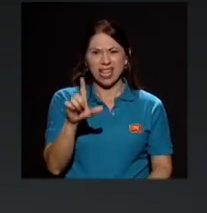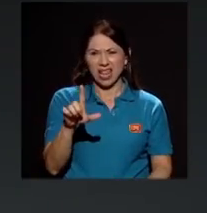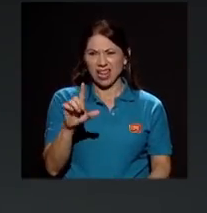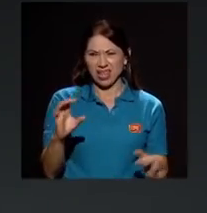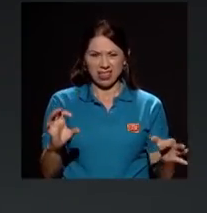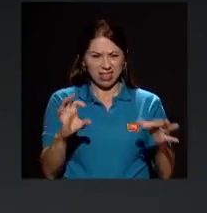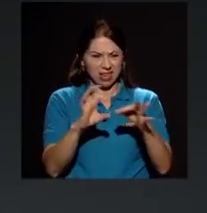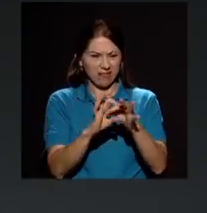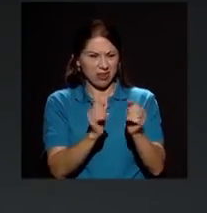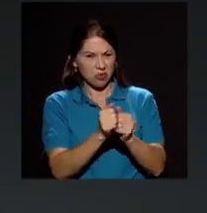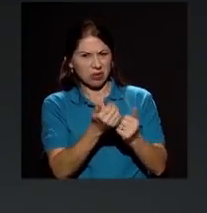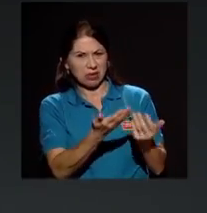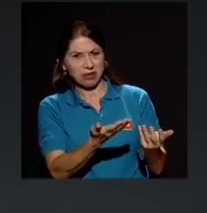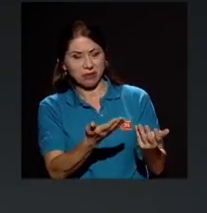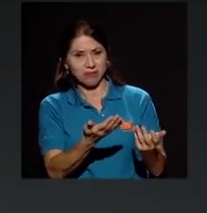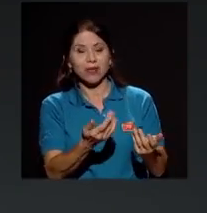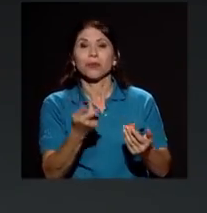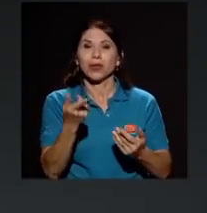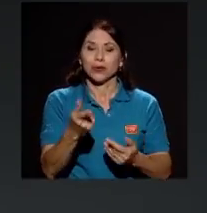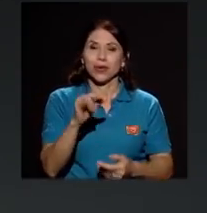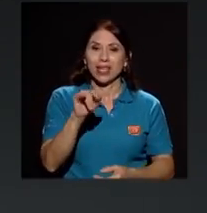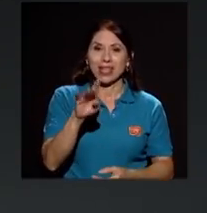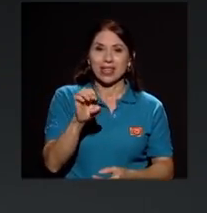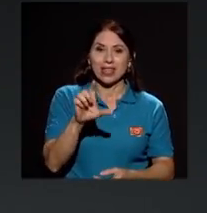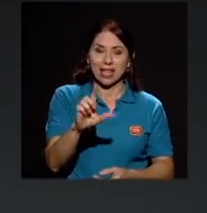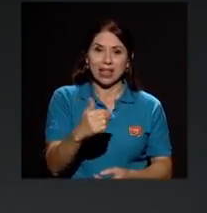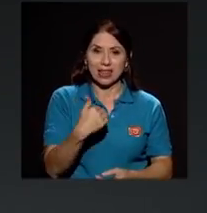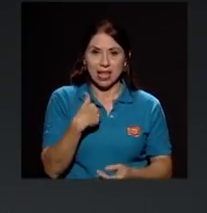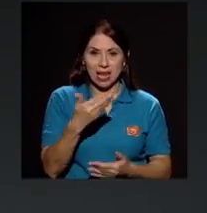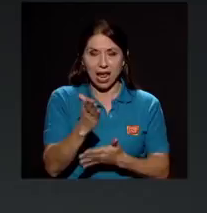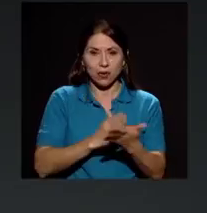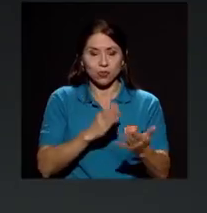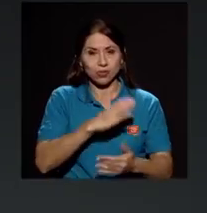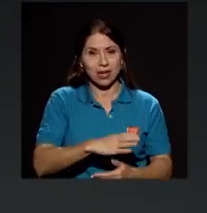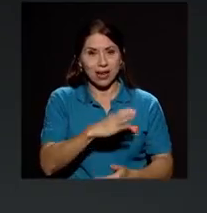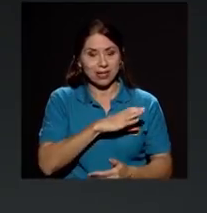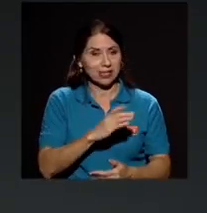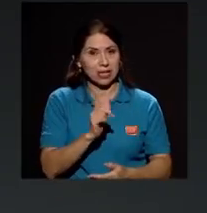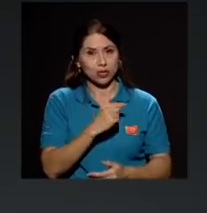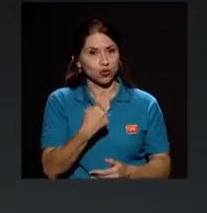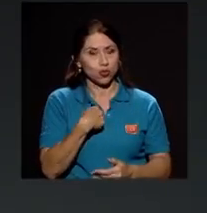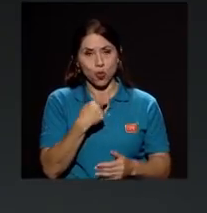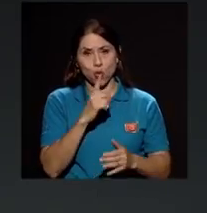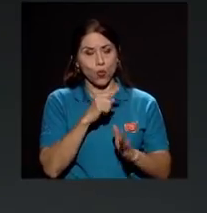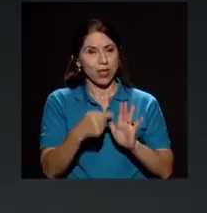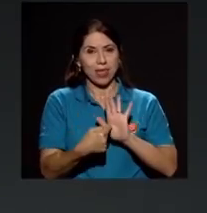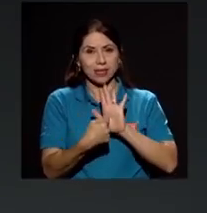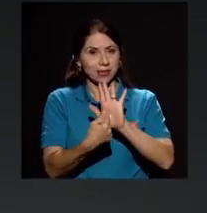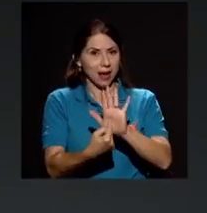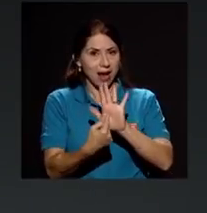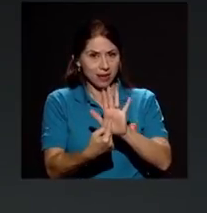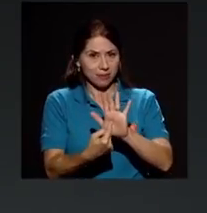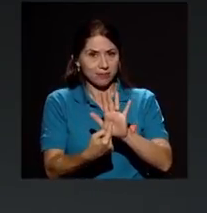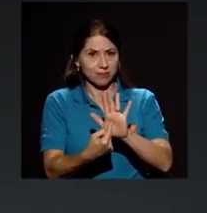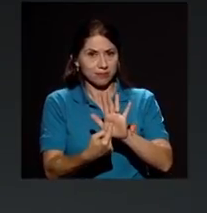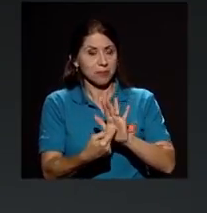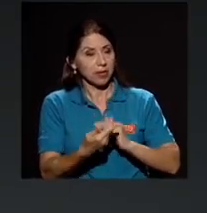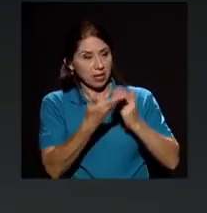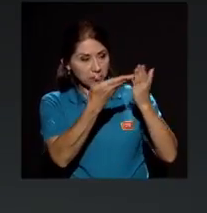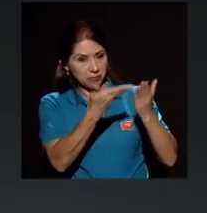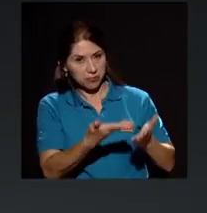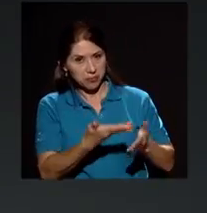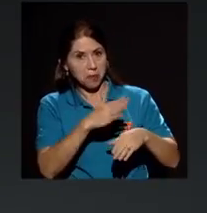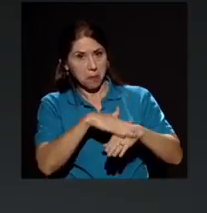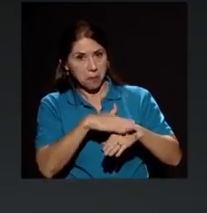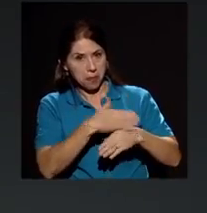voy a destacar tal vez en lo que en lo que don ricardo nos cuente tal